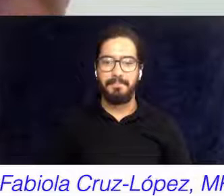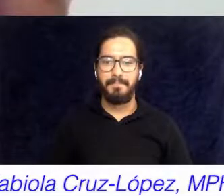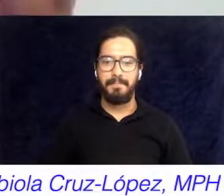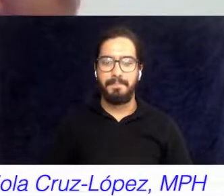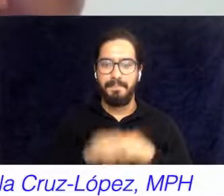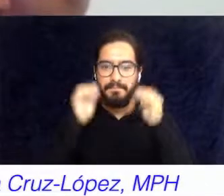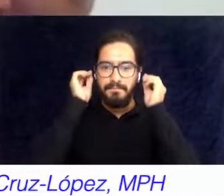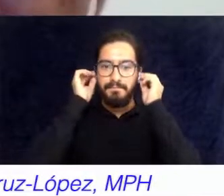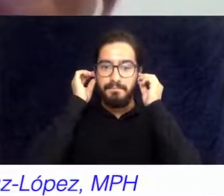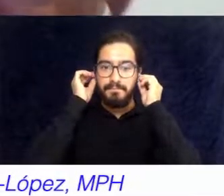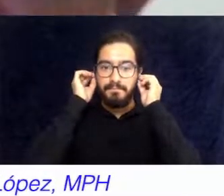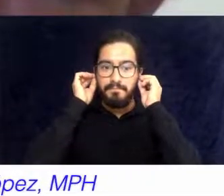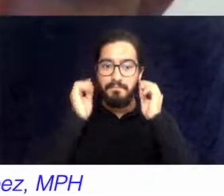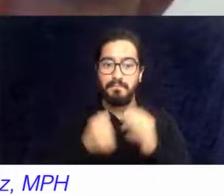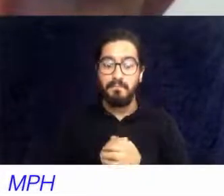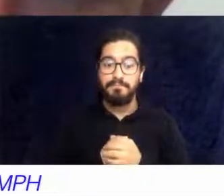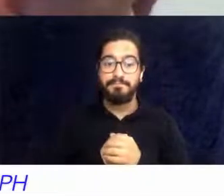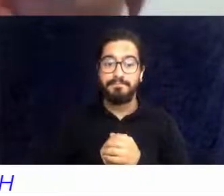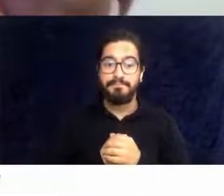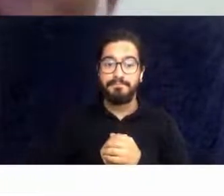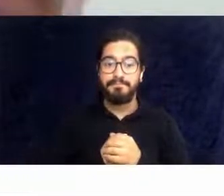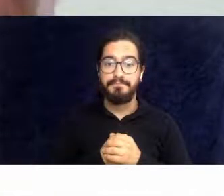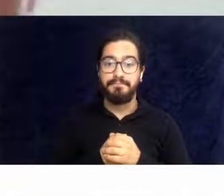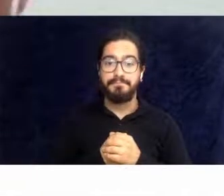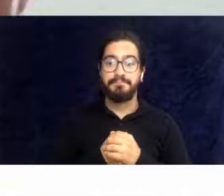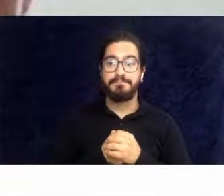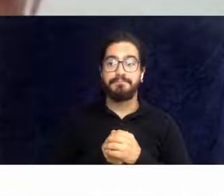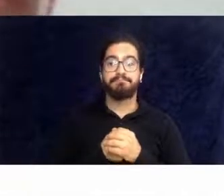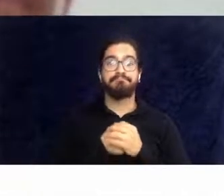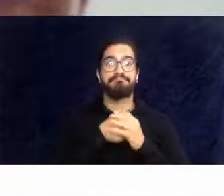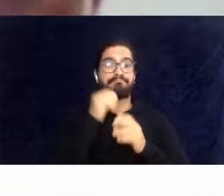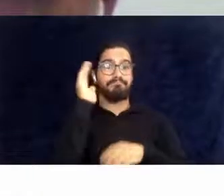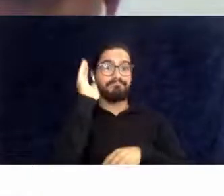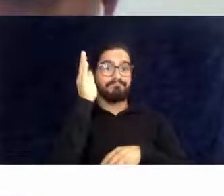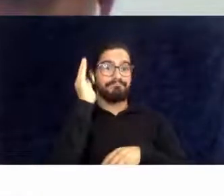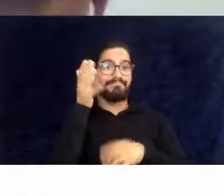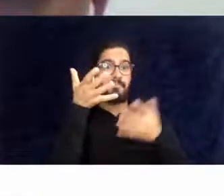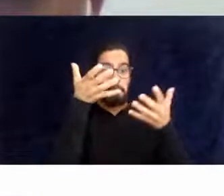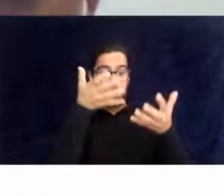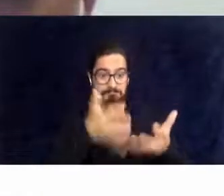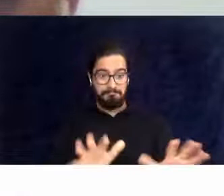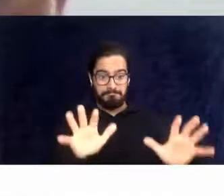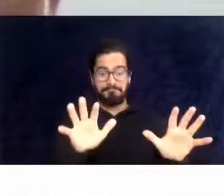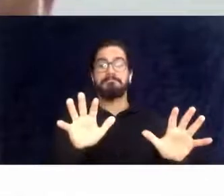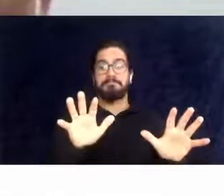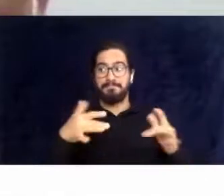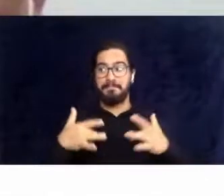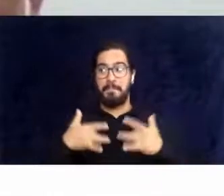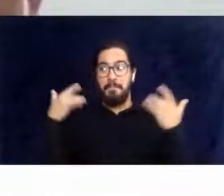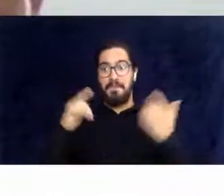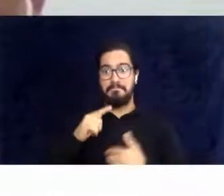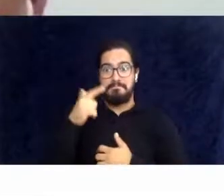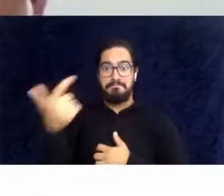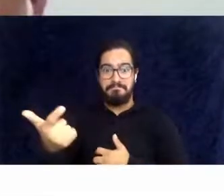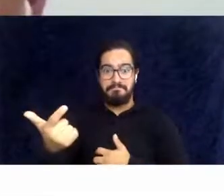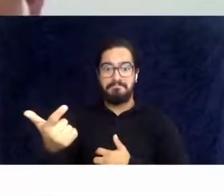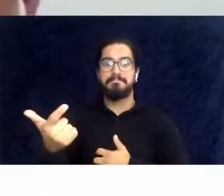la próxima actividad, luego de esta charla tan tremenda y tan educativa, tenemos un